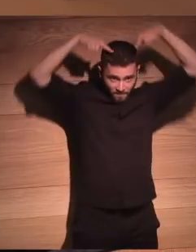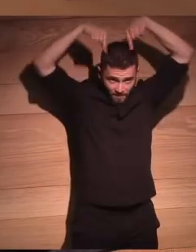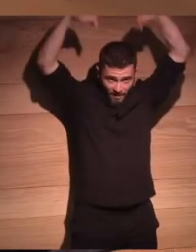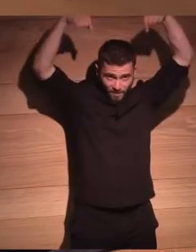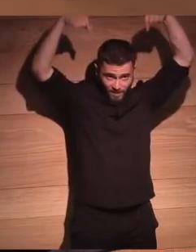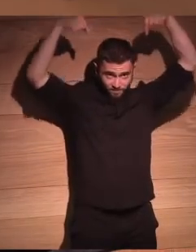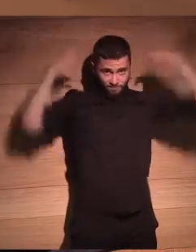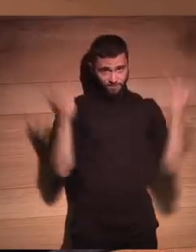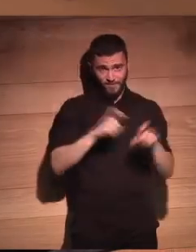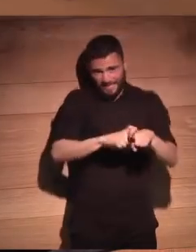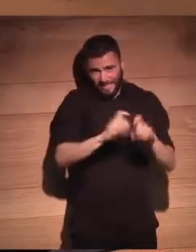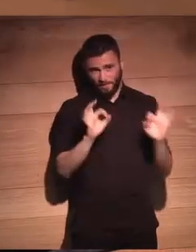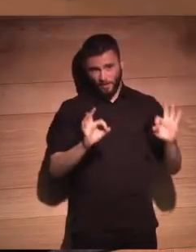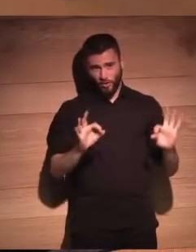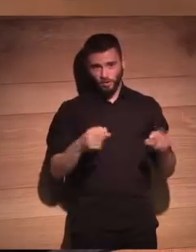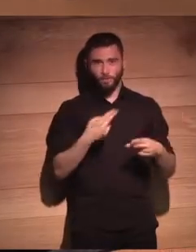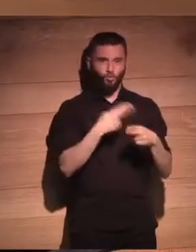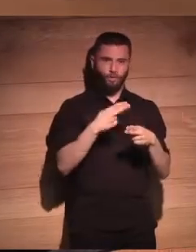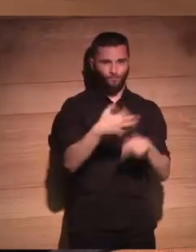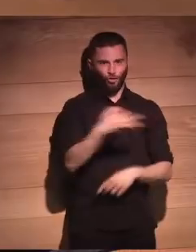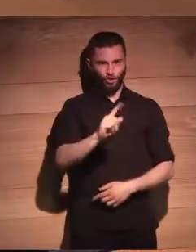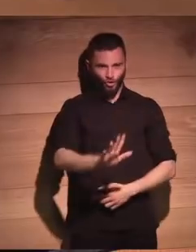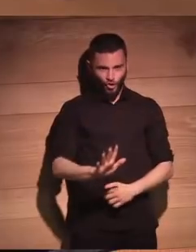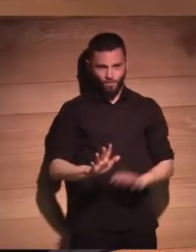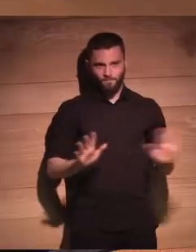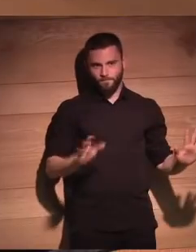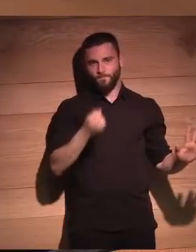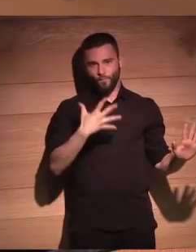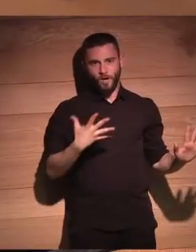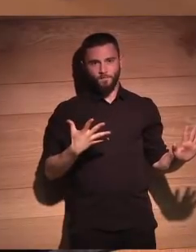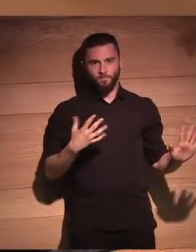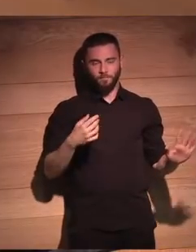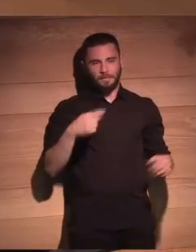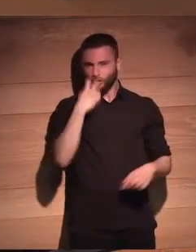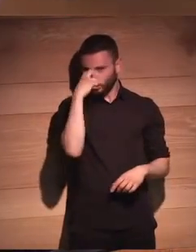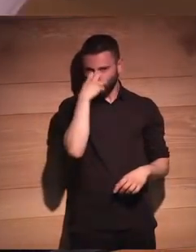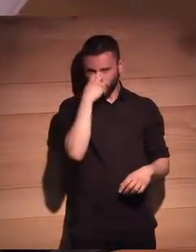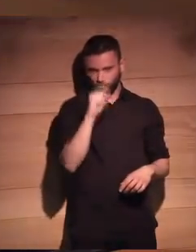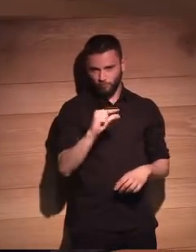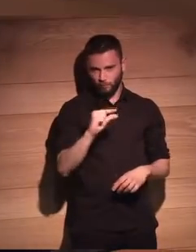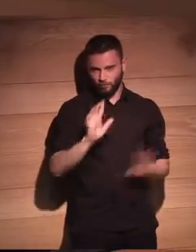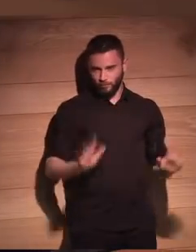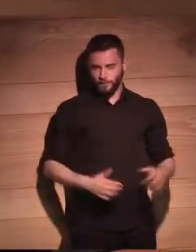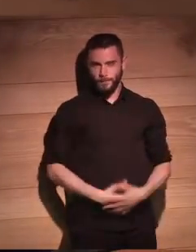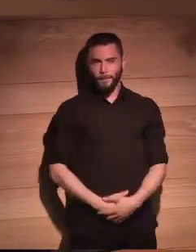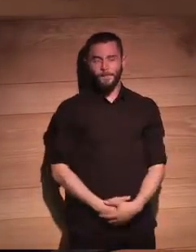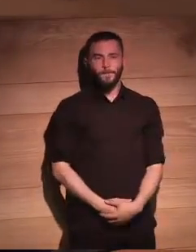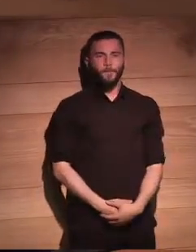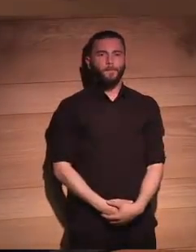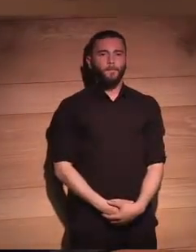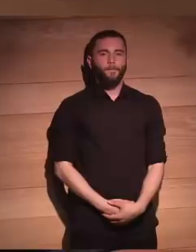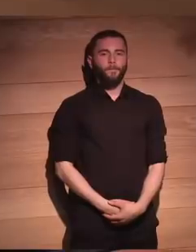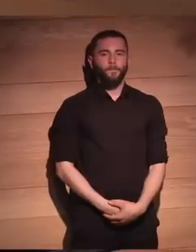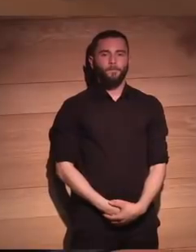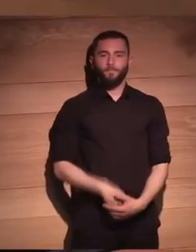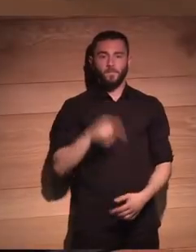se le... políticamente incorrecta. Sí, pero... Bueno, estamos cotilleando un pelín. A ver, ahí está. Esto